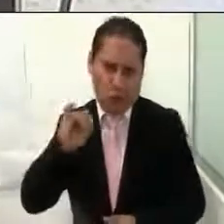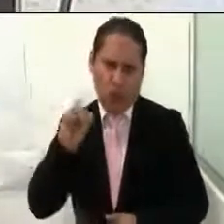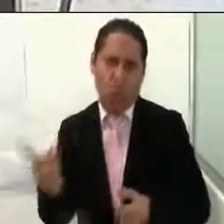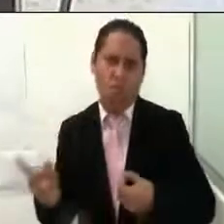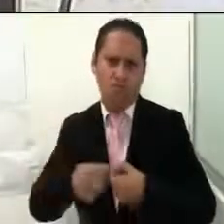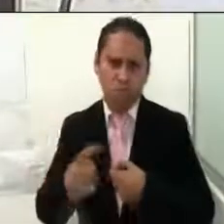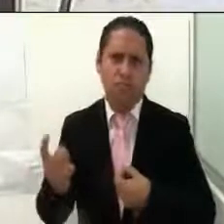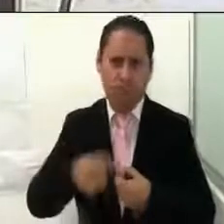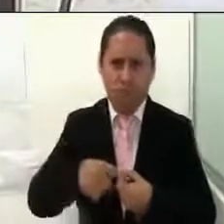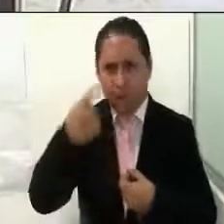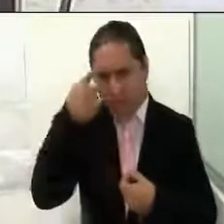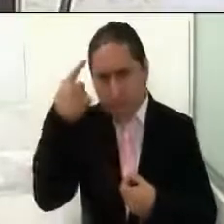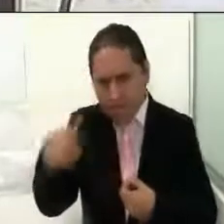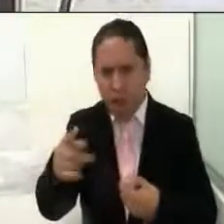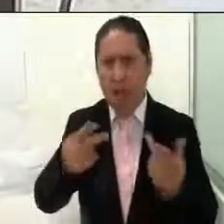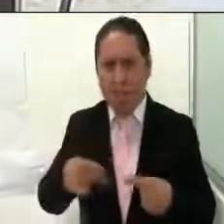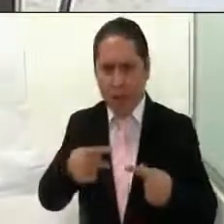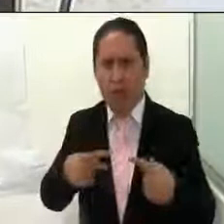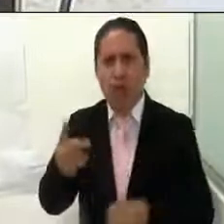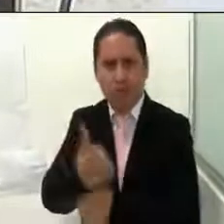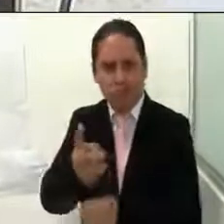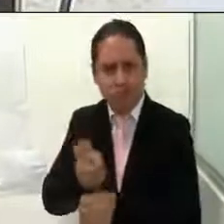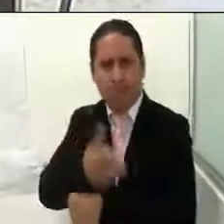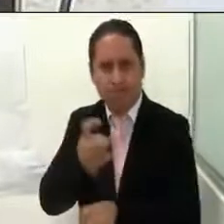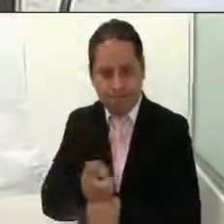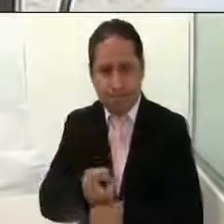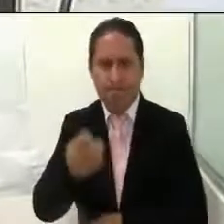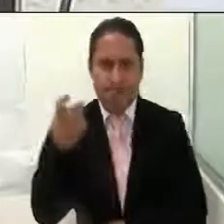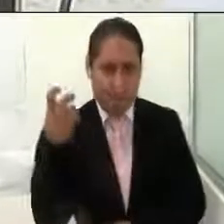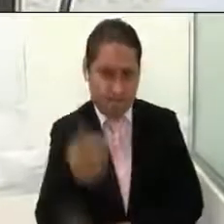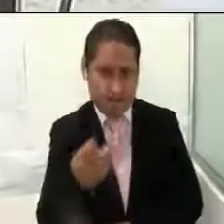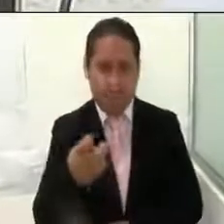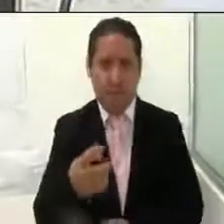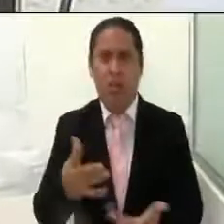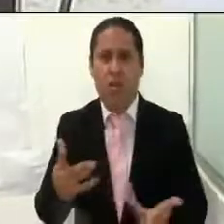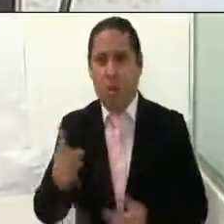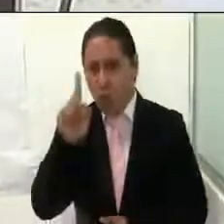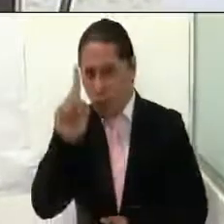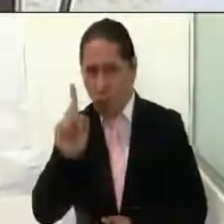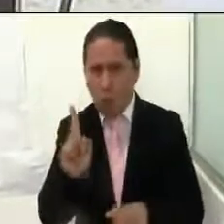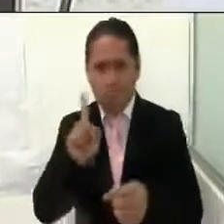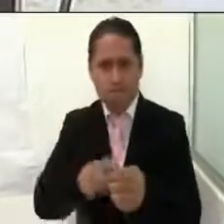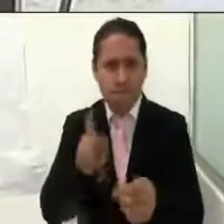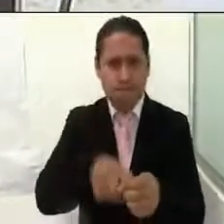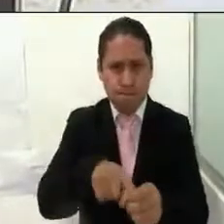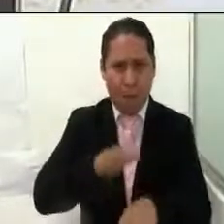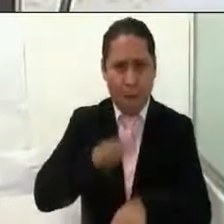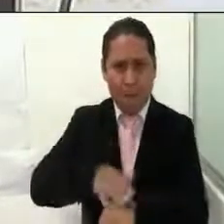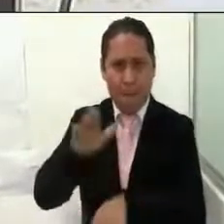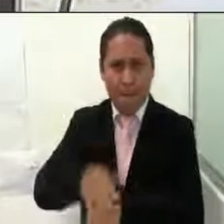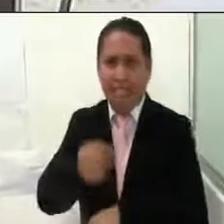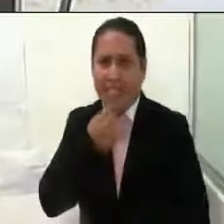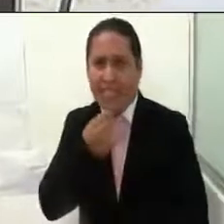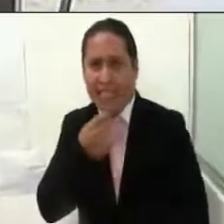a participar con esto se genera un registro máximo de niños que no contaban con este